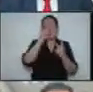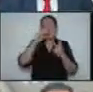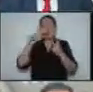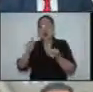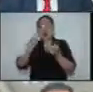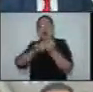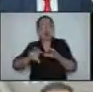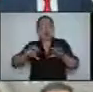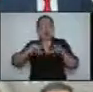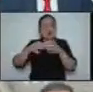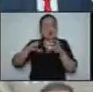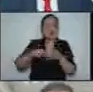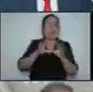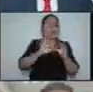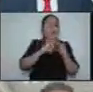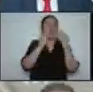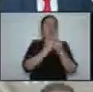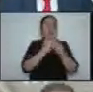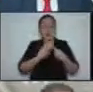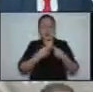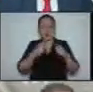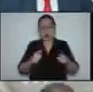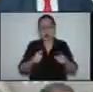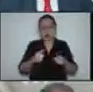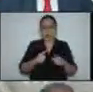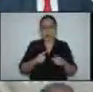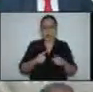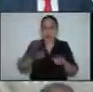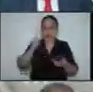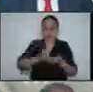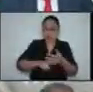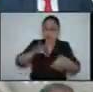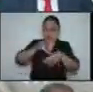en distintos medios que ya no solamente son del mundo físico,